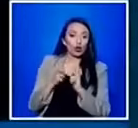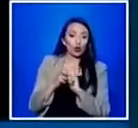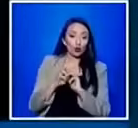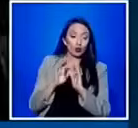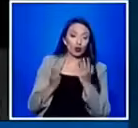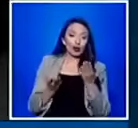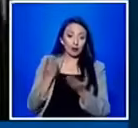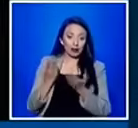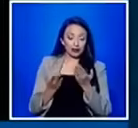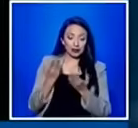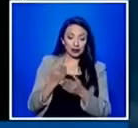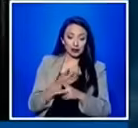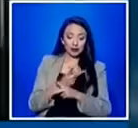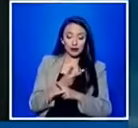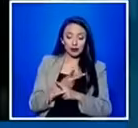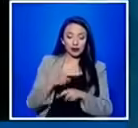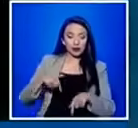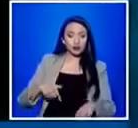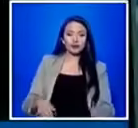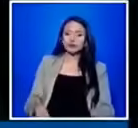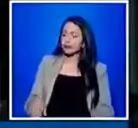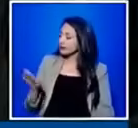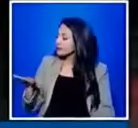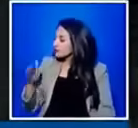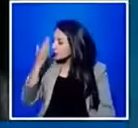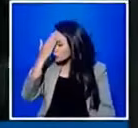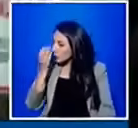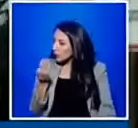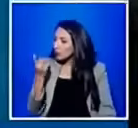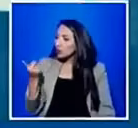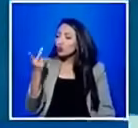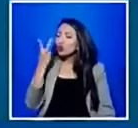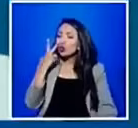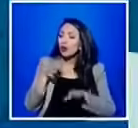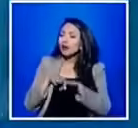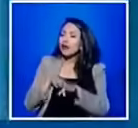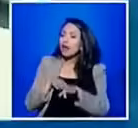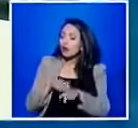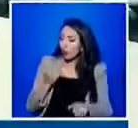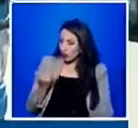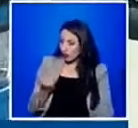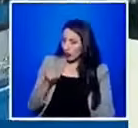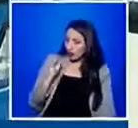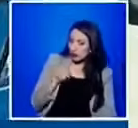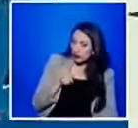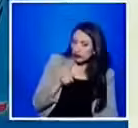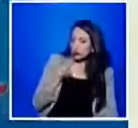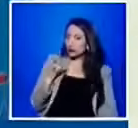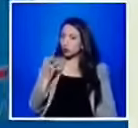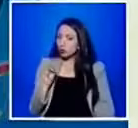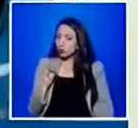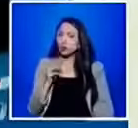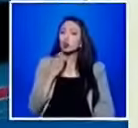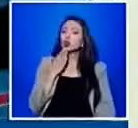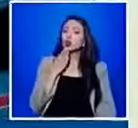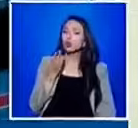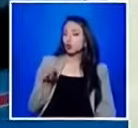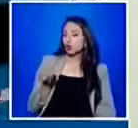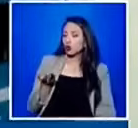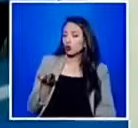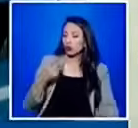incidentes con la inseguridad acá en el sector. Muy buenos días, vecina, ¿cómo ve usted el tráfico a esta hora? Sobre todo las unidades de transporte, por